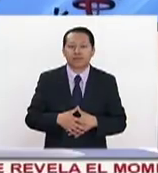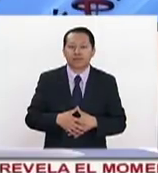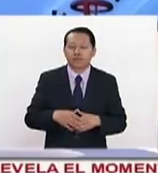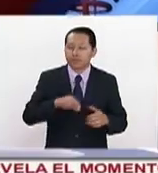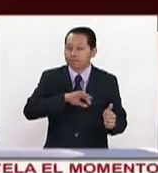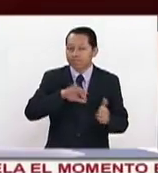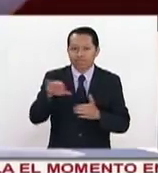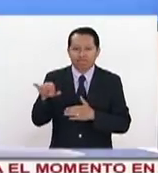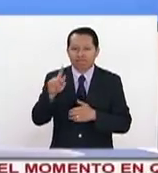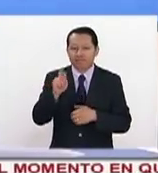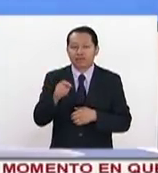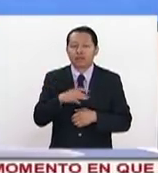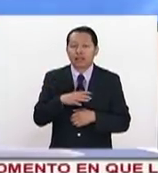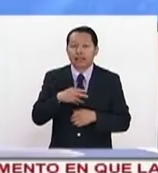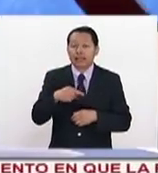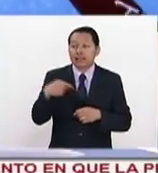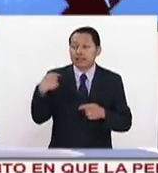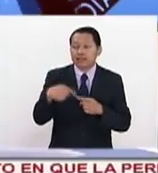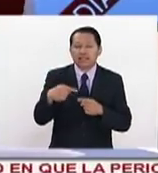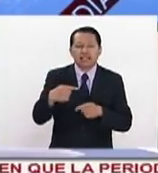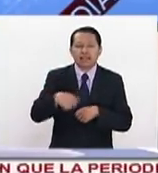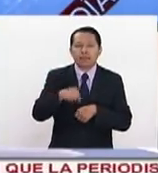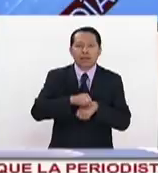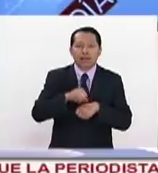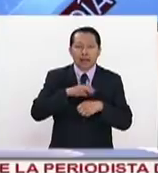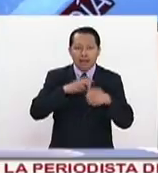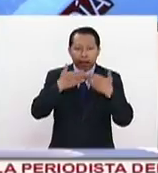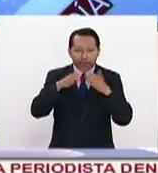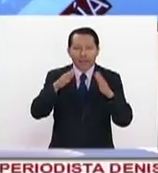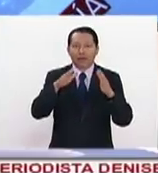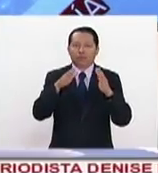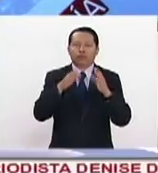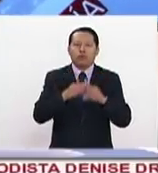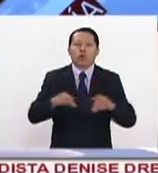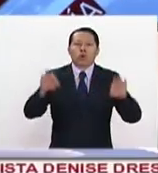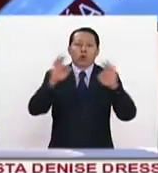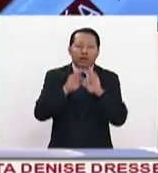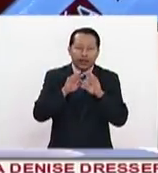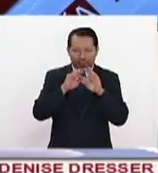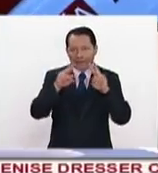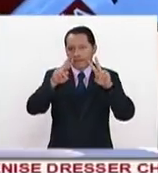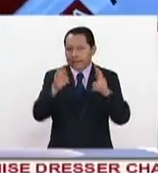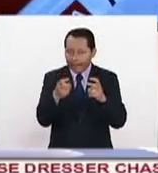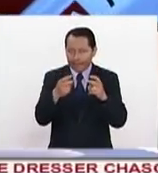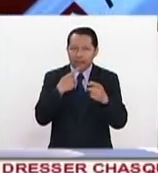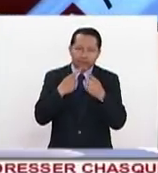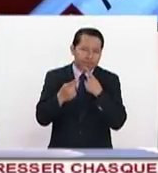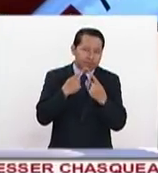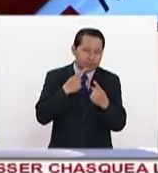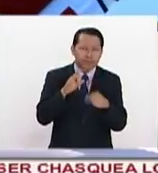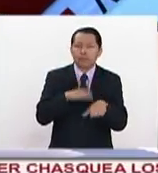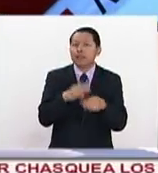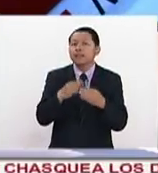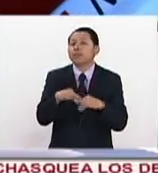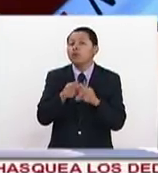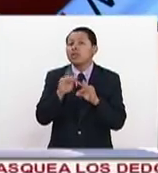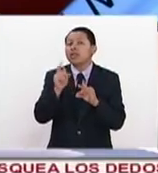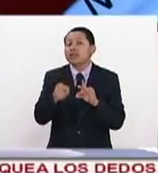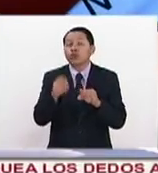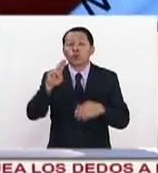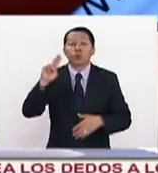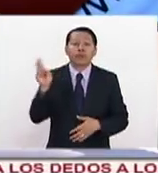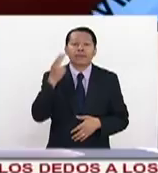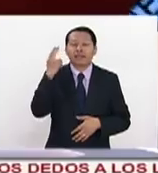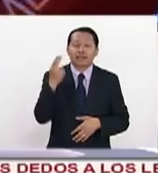Vámonos a otros temas. Durante esta semana se ha abierto un debate muy importante en la sociedad, pero principalmente en la comunidad